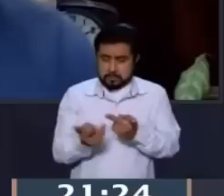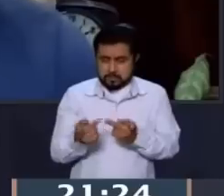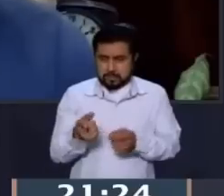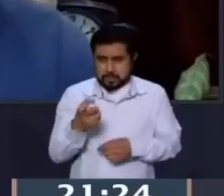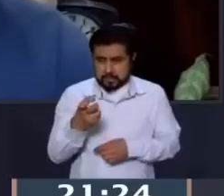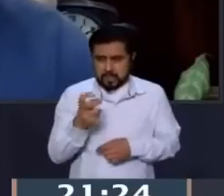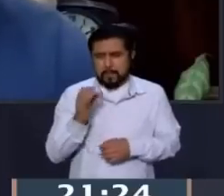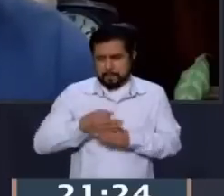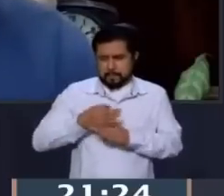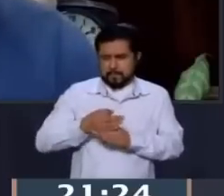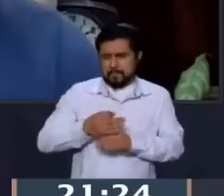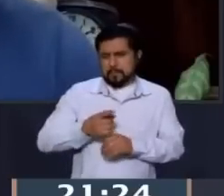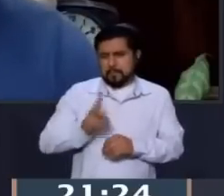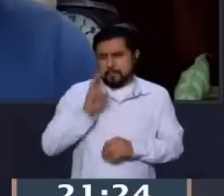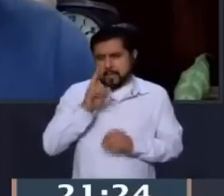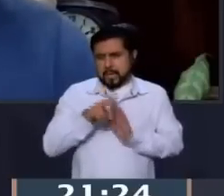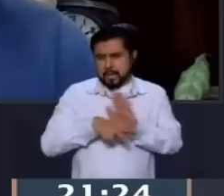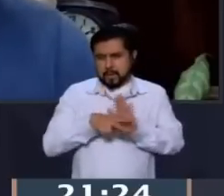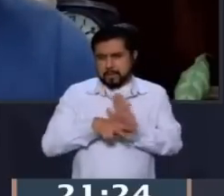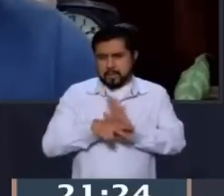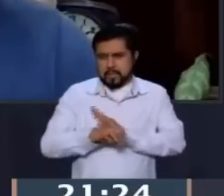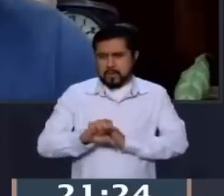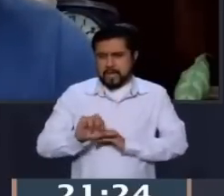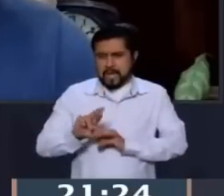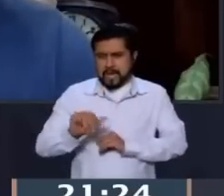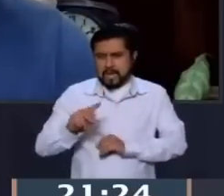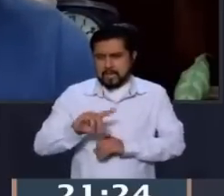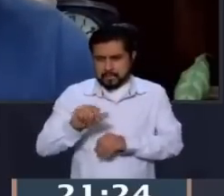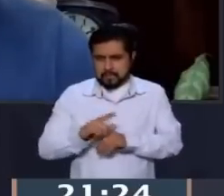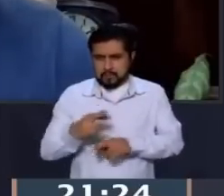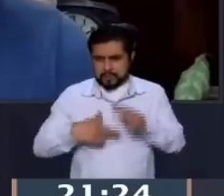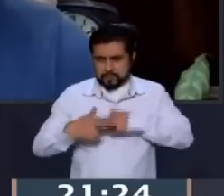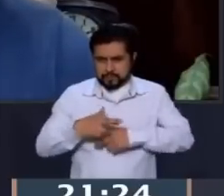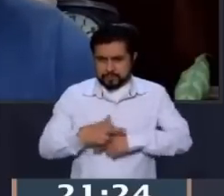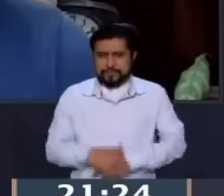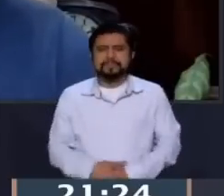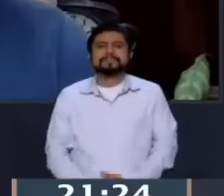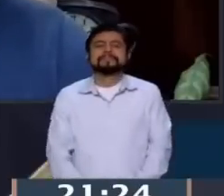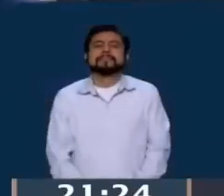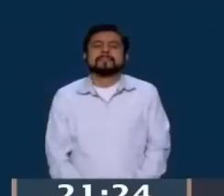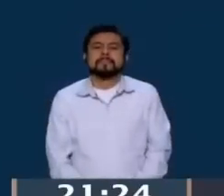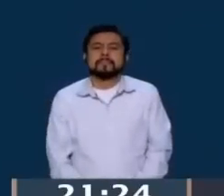vamos a ver esta nota que nos preparó nuestro compañero Erick pinto Y regresamos contigo adelante